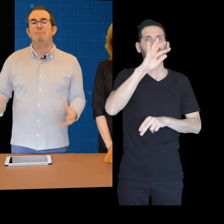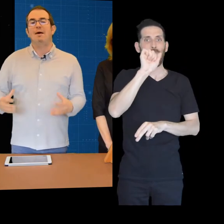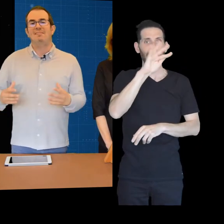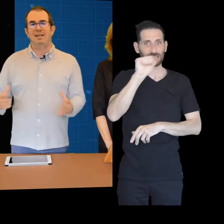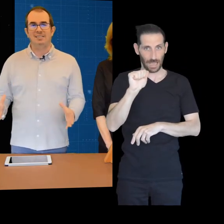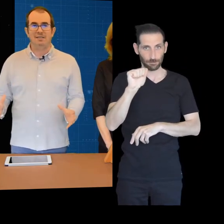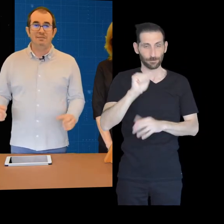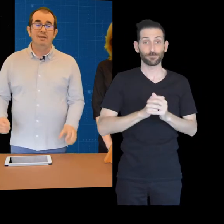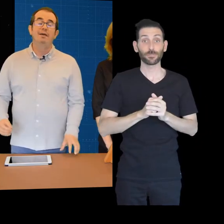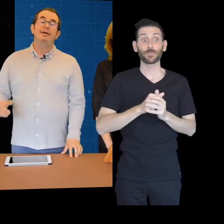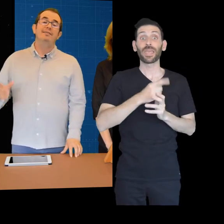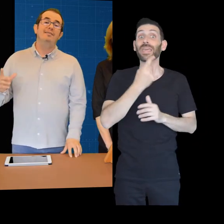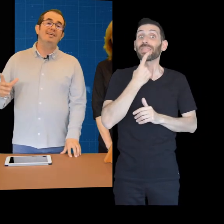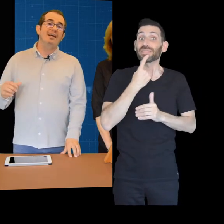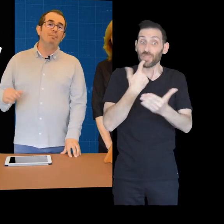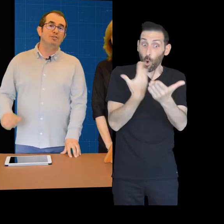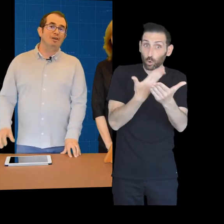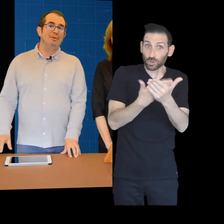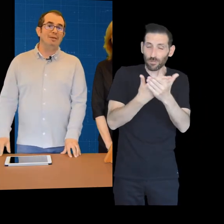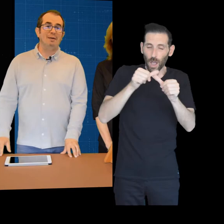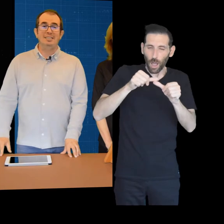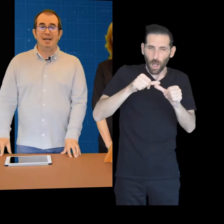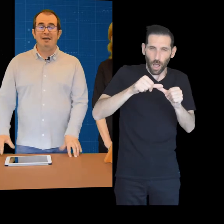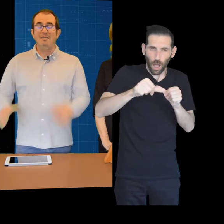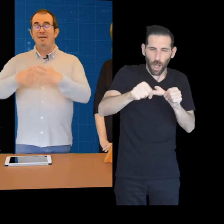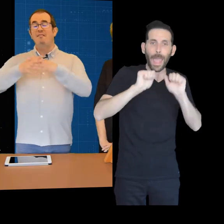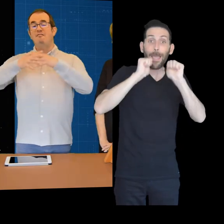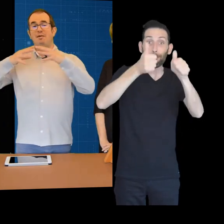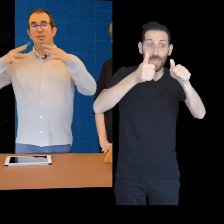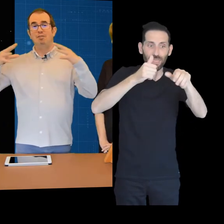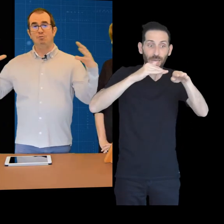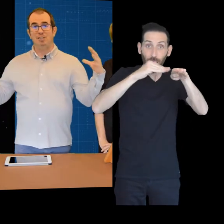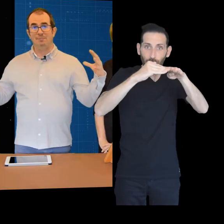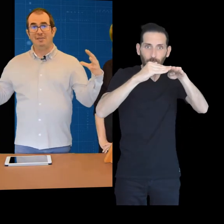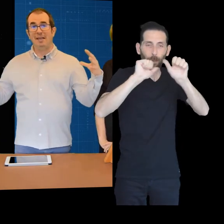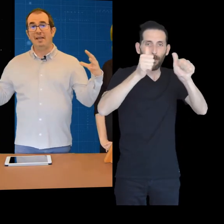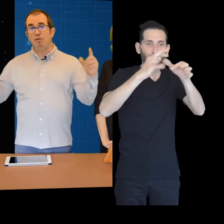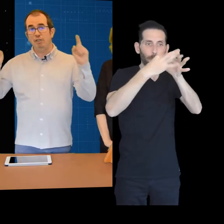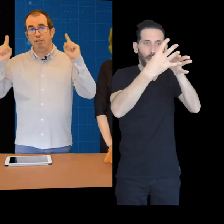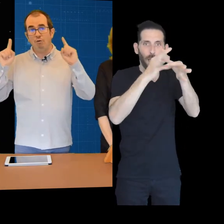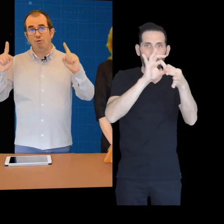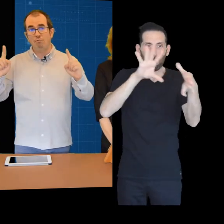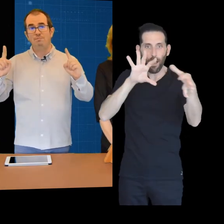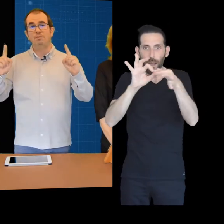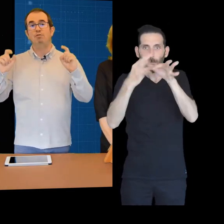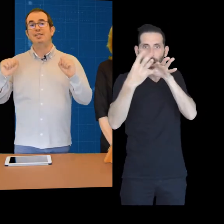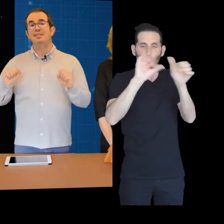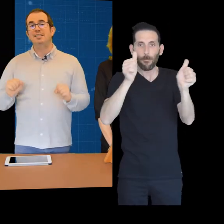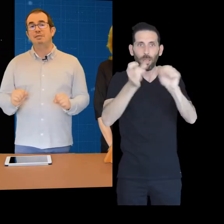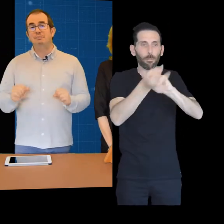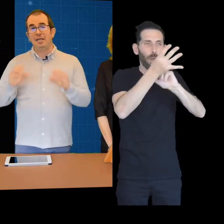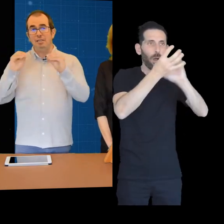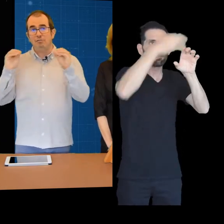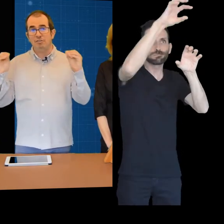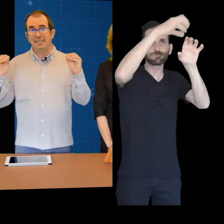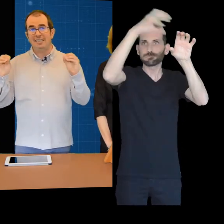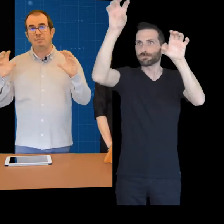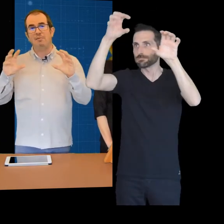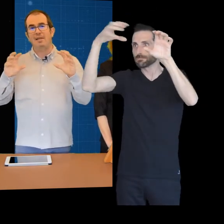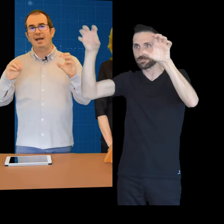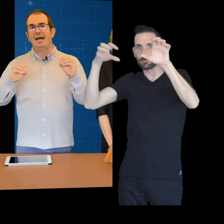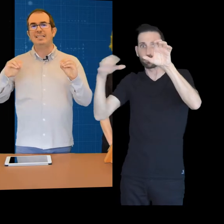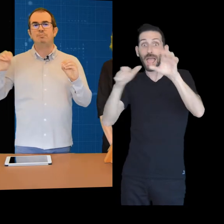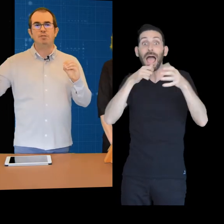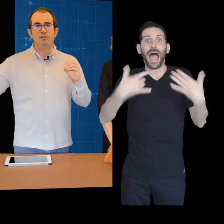chamado Pantalasa. Dicía que posteriormente Pangea fragmentouse e que orixinou continentes máis pequeniños que